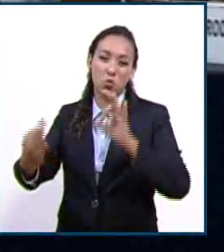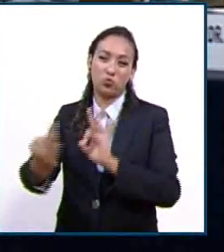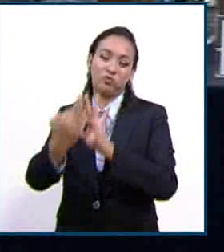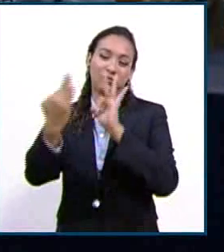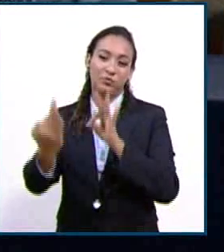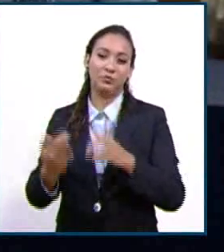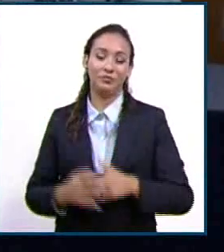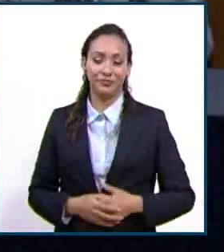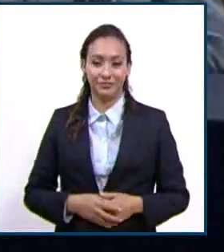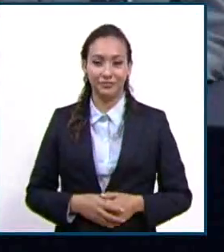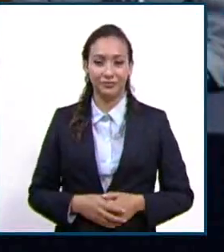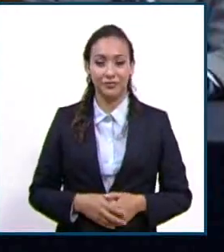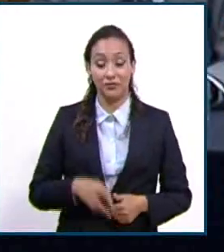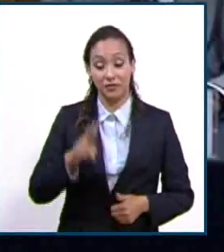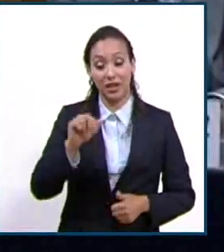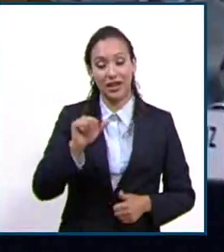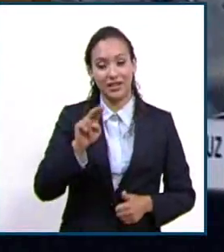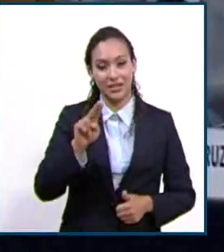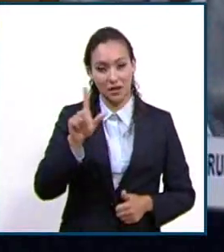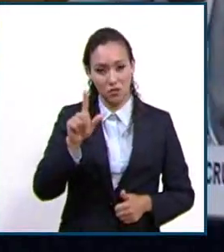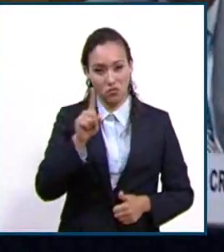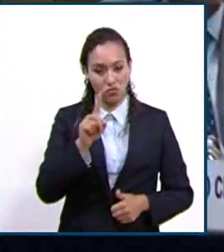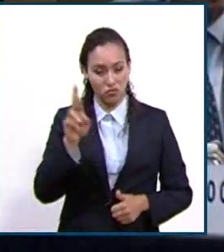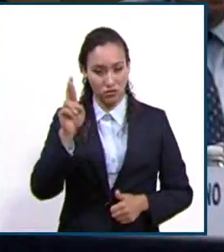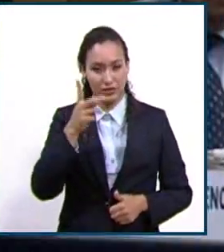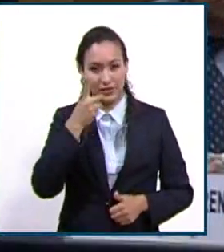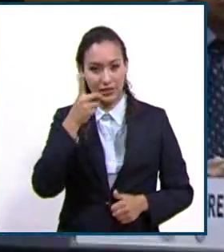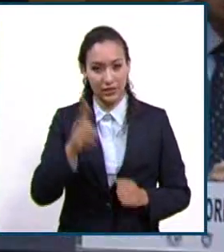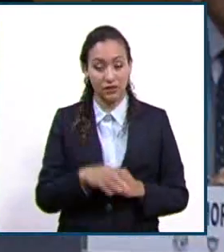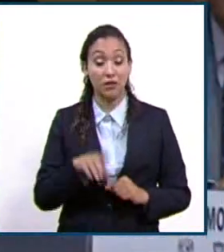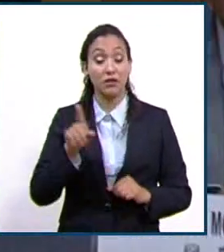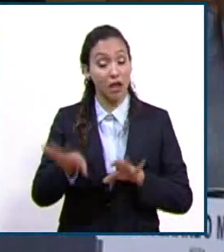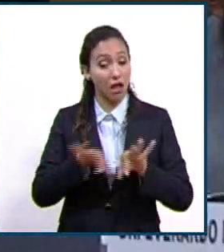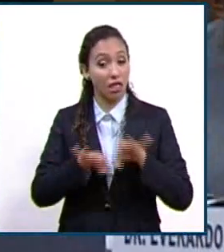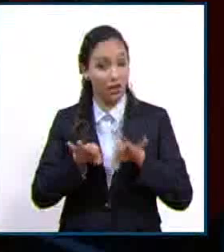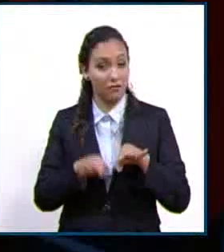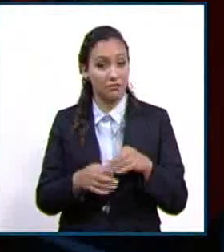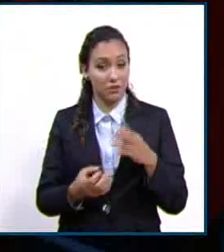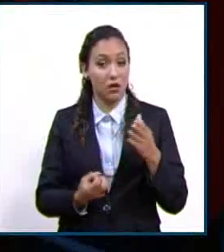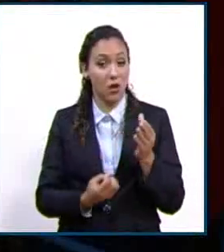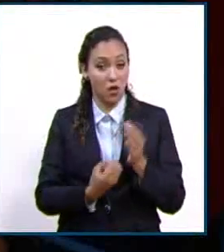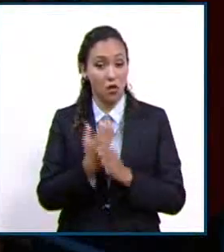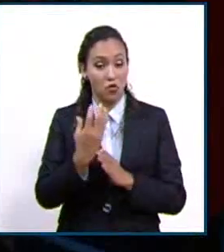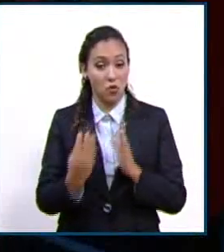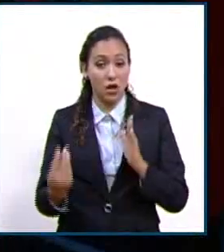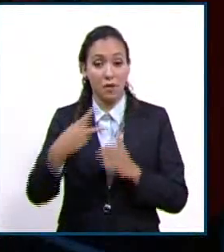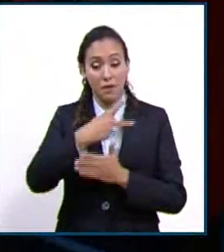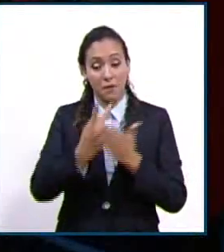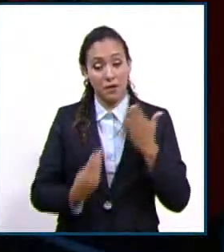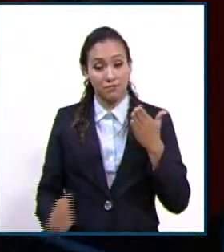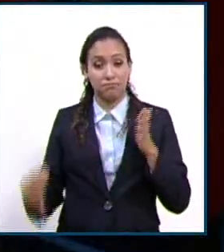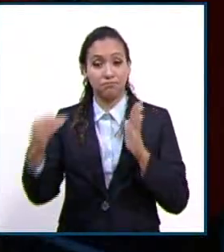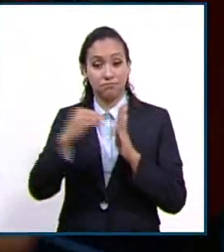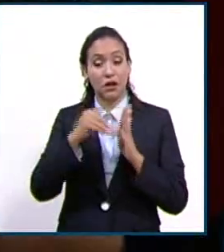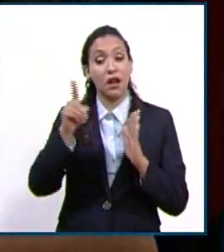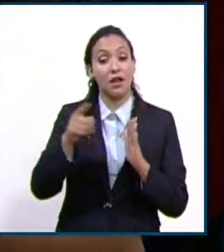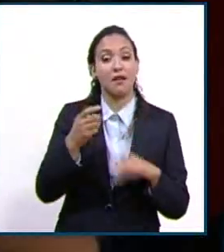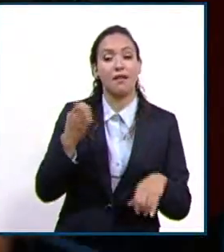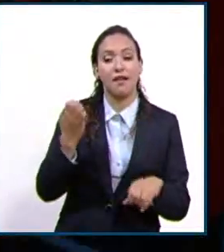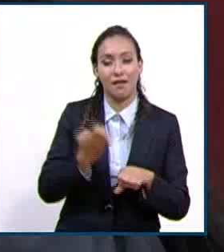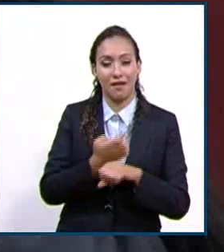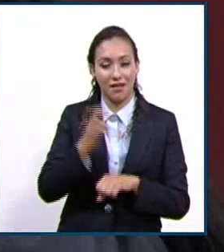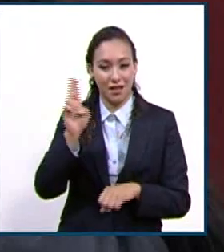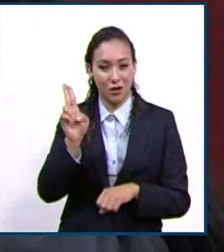El doctor Raúl Contreras Bustamante explicó que ya trabajan en la actualización de los planes de estudio de esta Facultad de Derecho de la